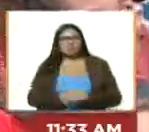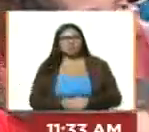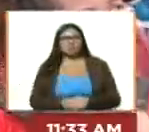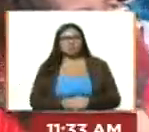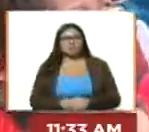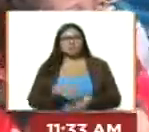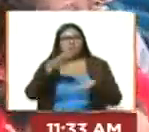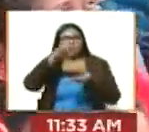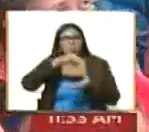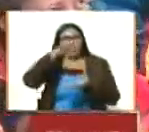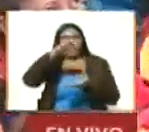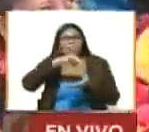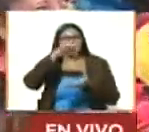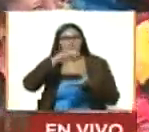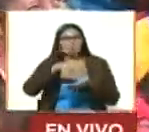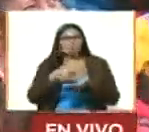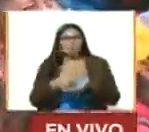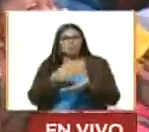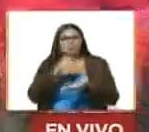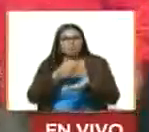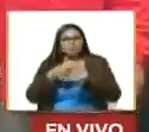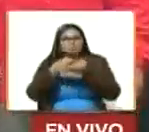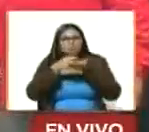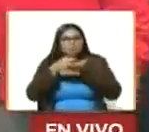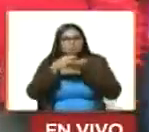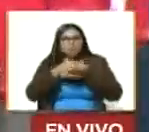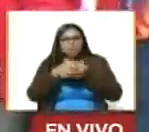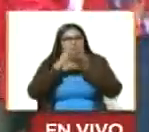Un guarapito.